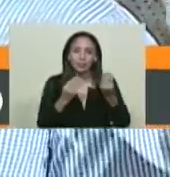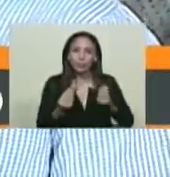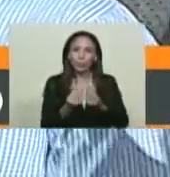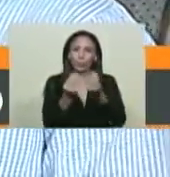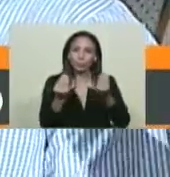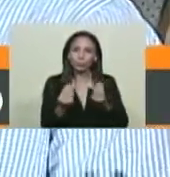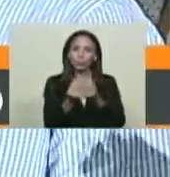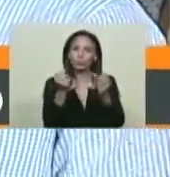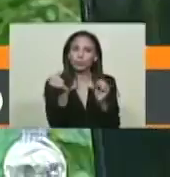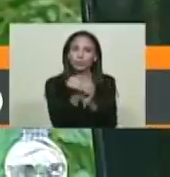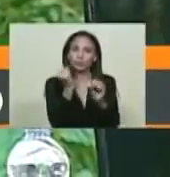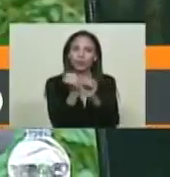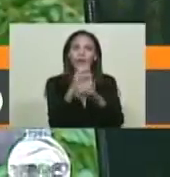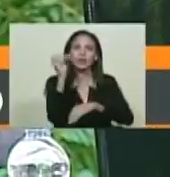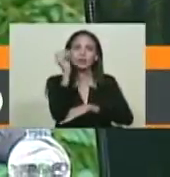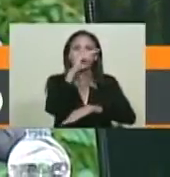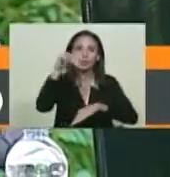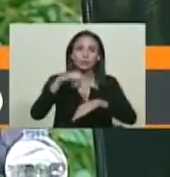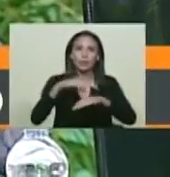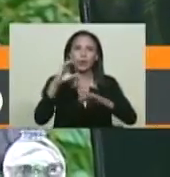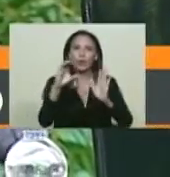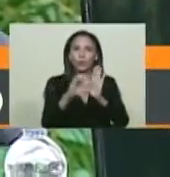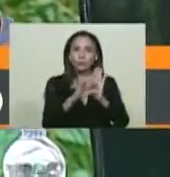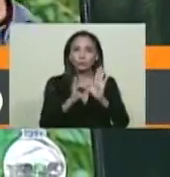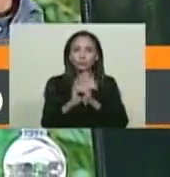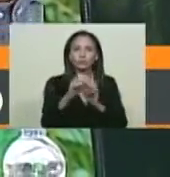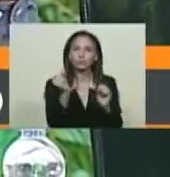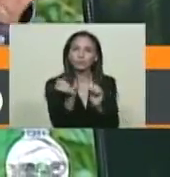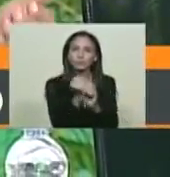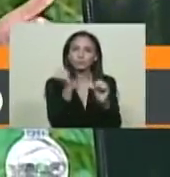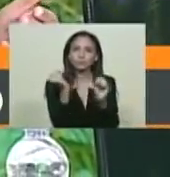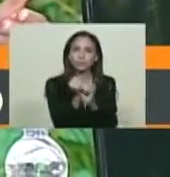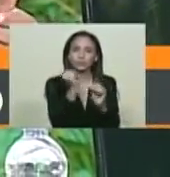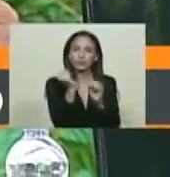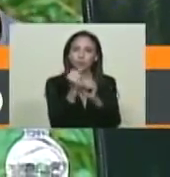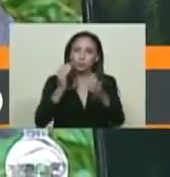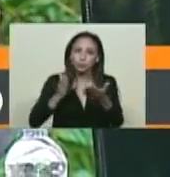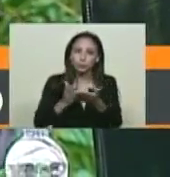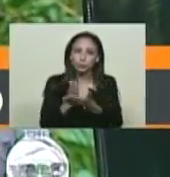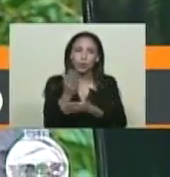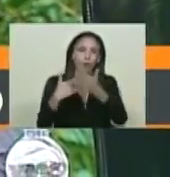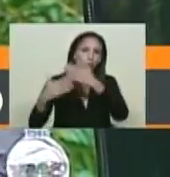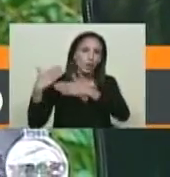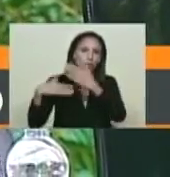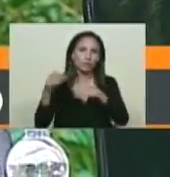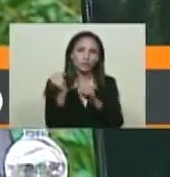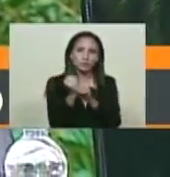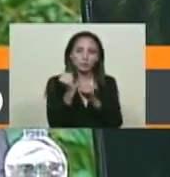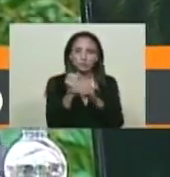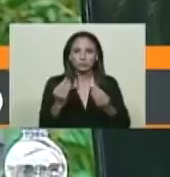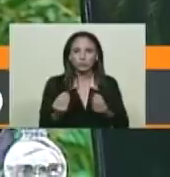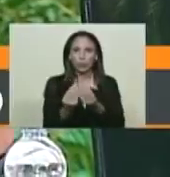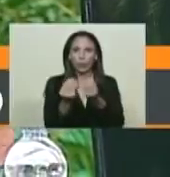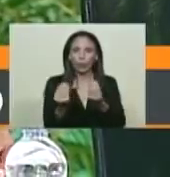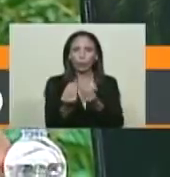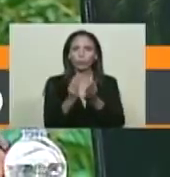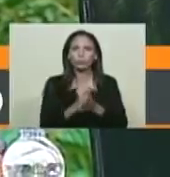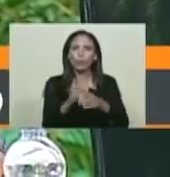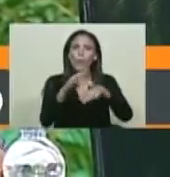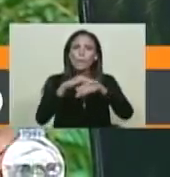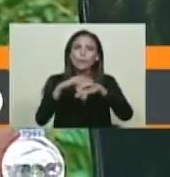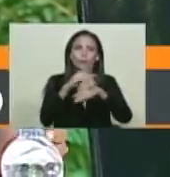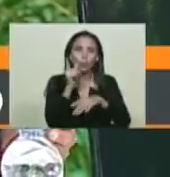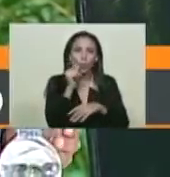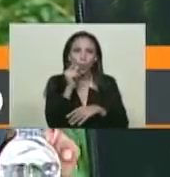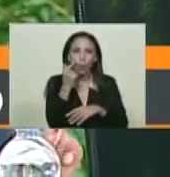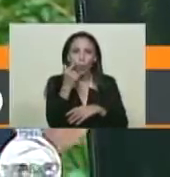prestado de la Asamblea Nacional Constituyente. Con quien venimos trabajando, presidente, con el ministro Wilmar Castro Soteldo,